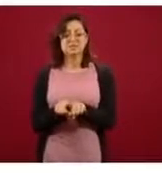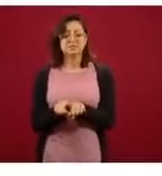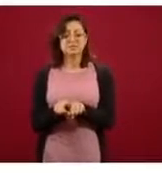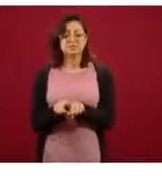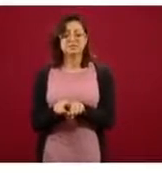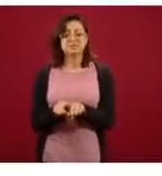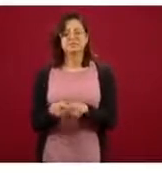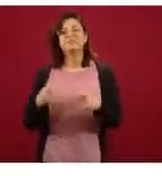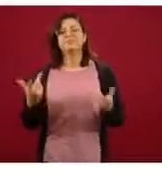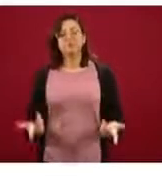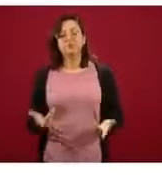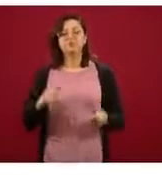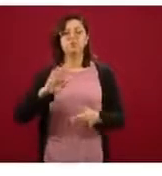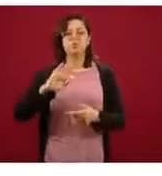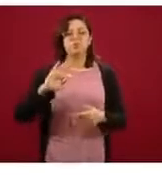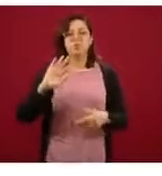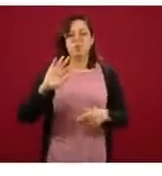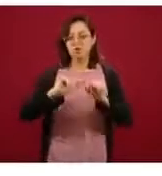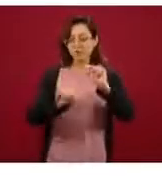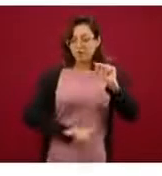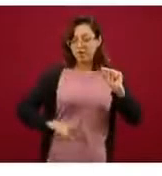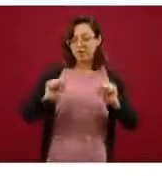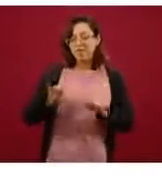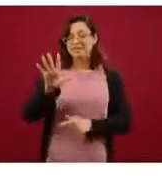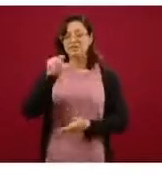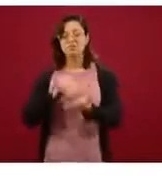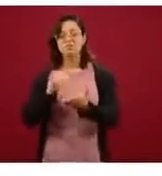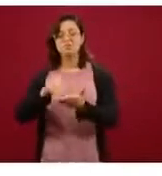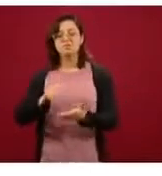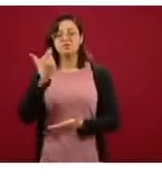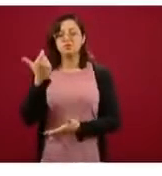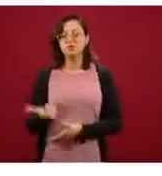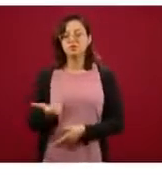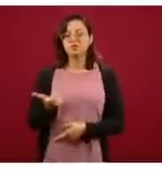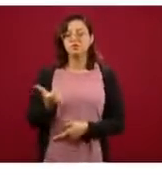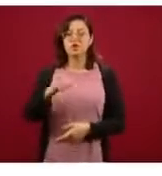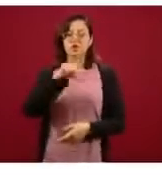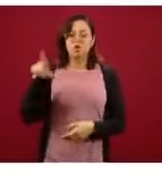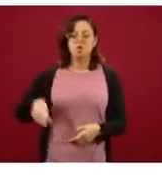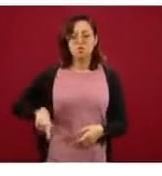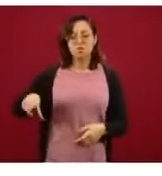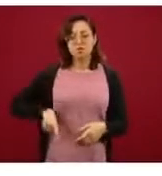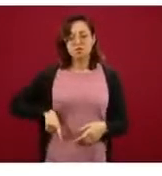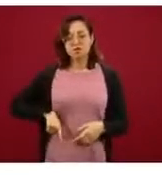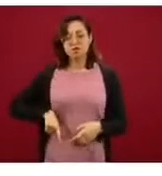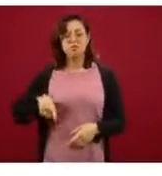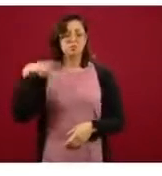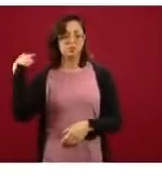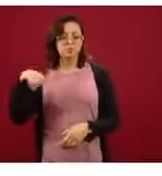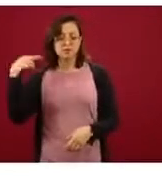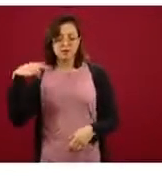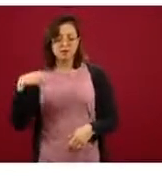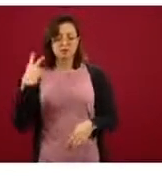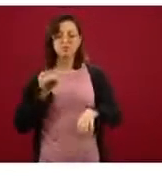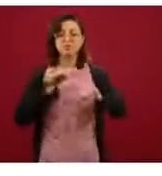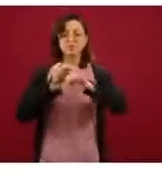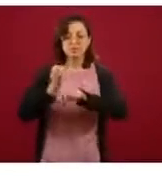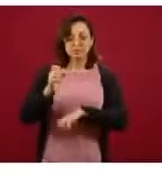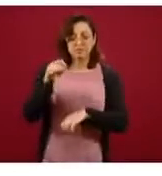de las licitaciones a nivel federal, recibió 5.000 millones de pesos del gobierno del estado de Veracruz.